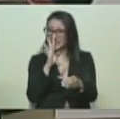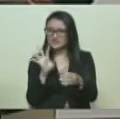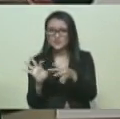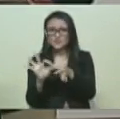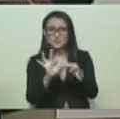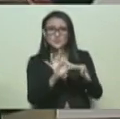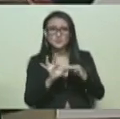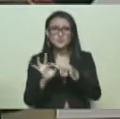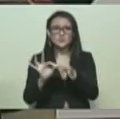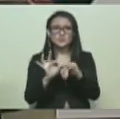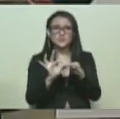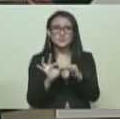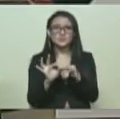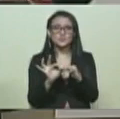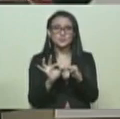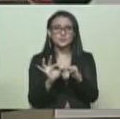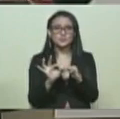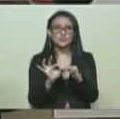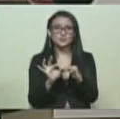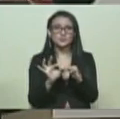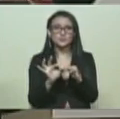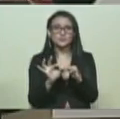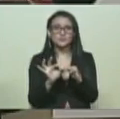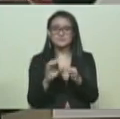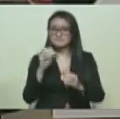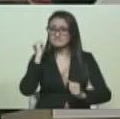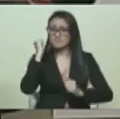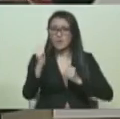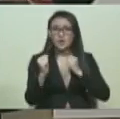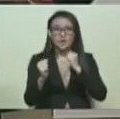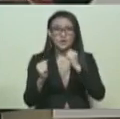vinculada con homicidas,